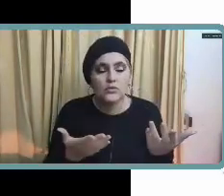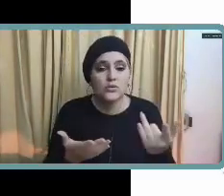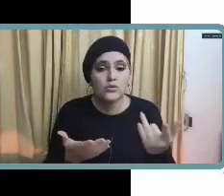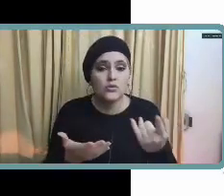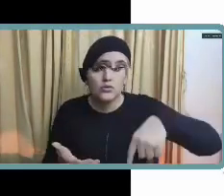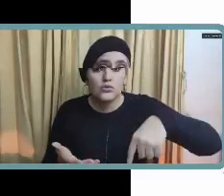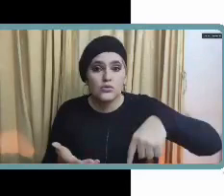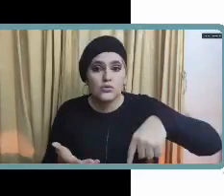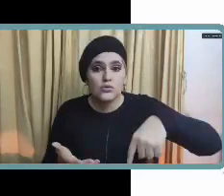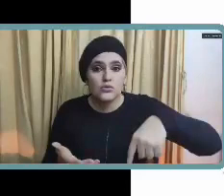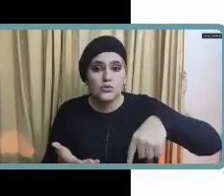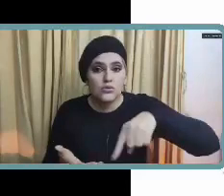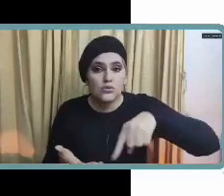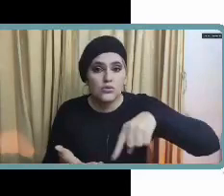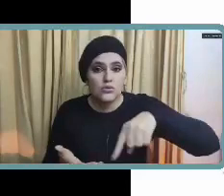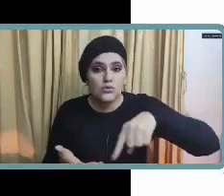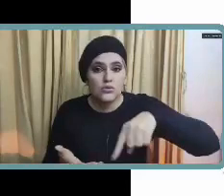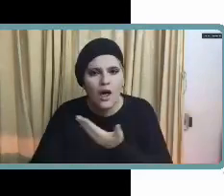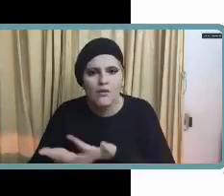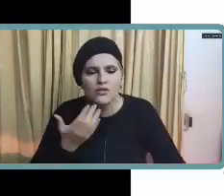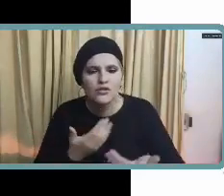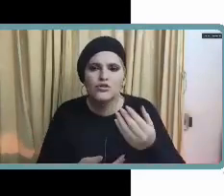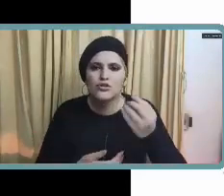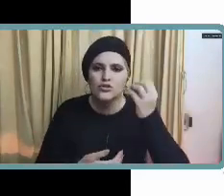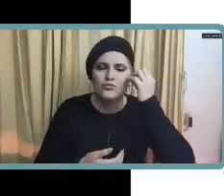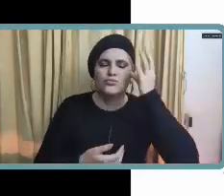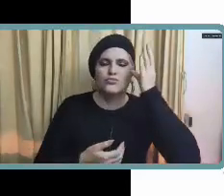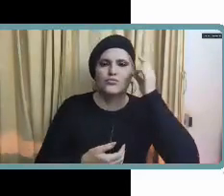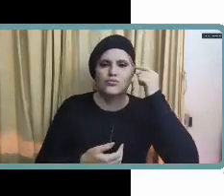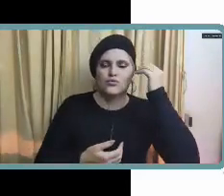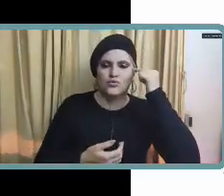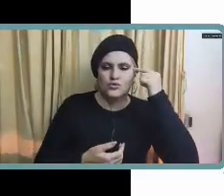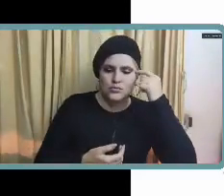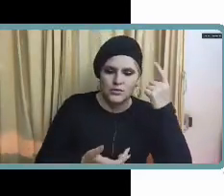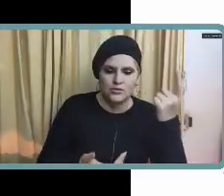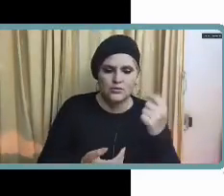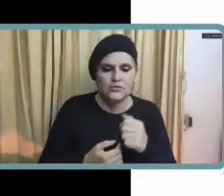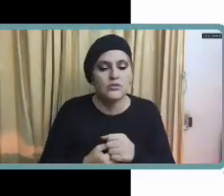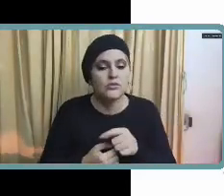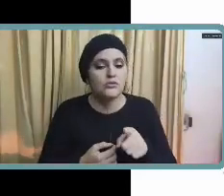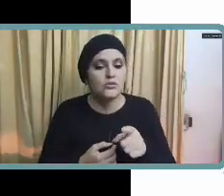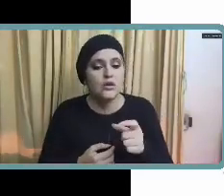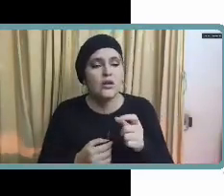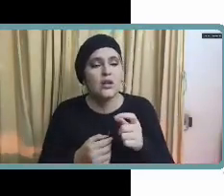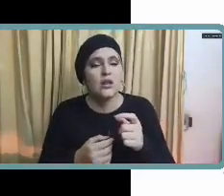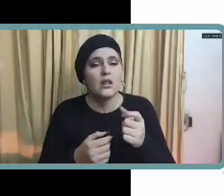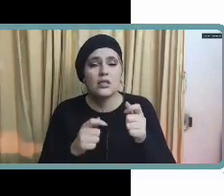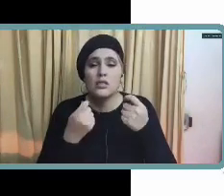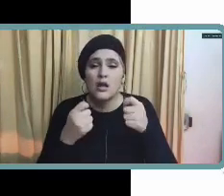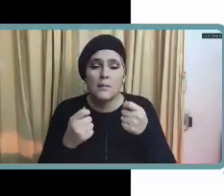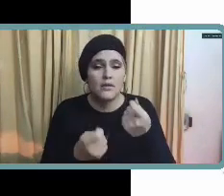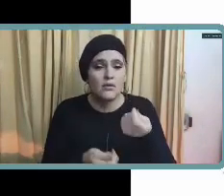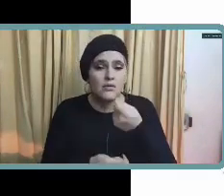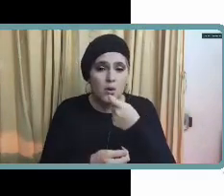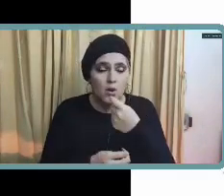de conocimiento. Y esta charla, entonces, no voy a hablar de tratamiento farmacológico del autismo, porque esta charla ya está